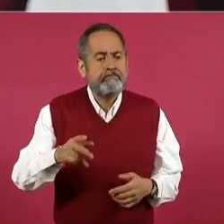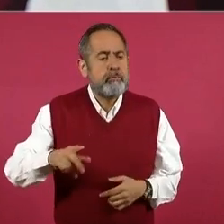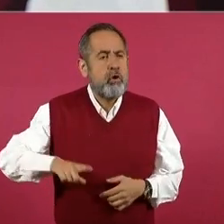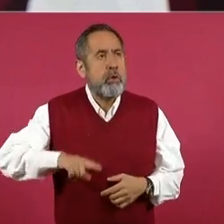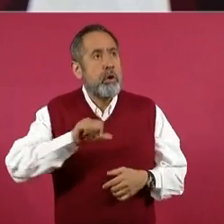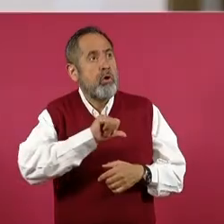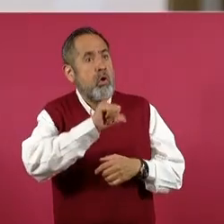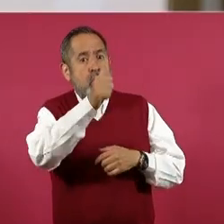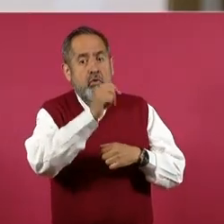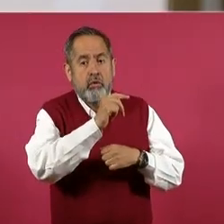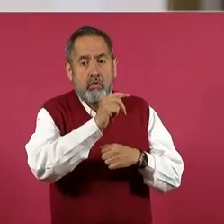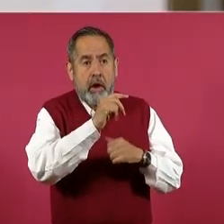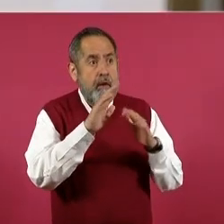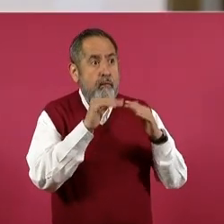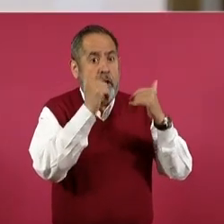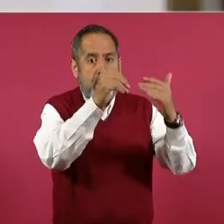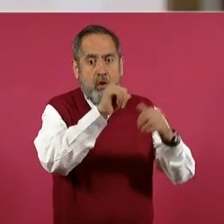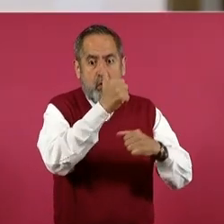gobiernos extranjeros.